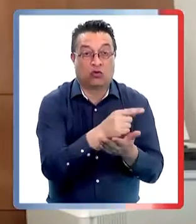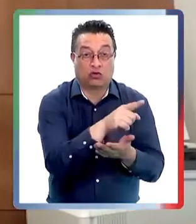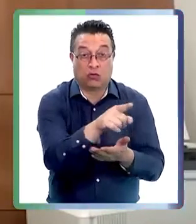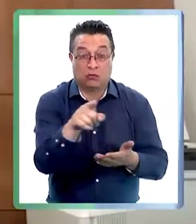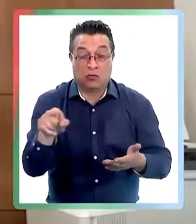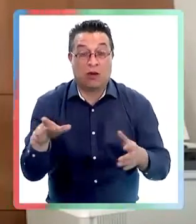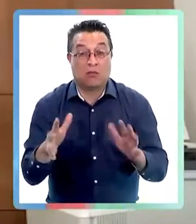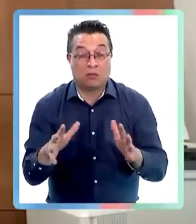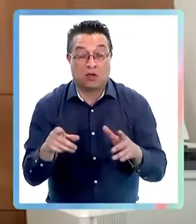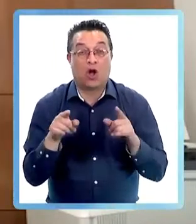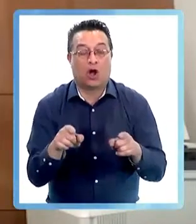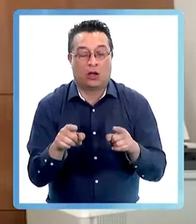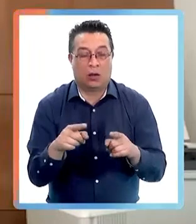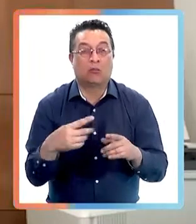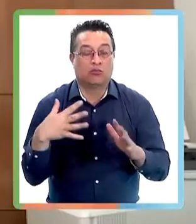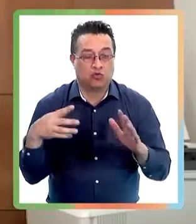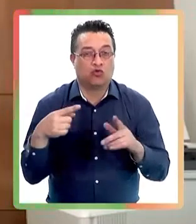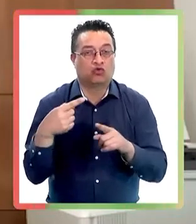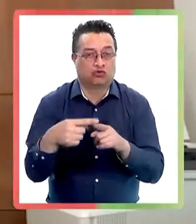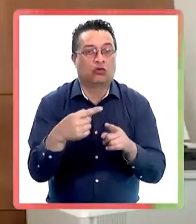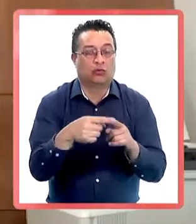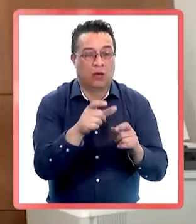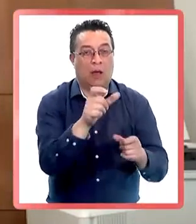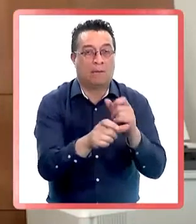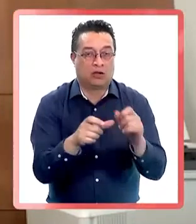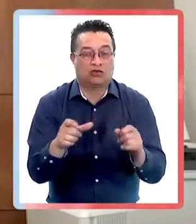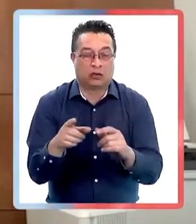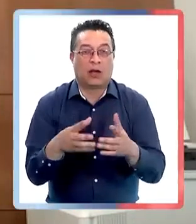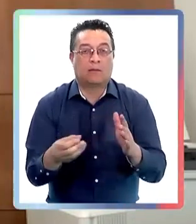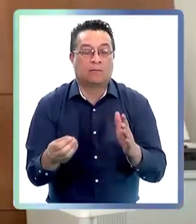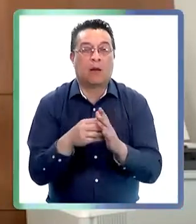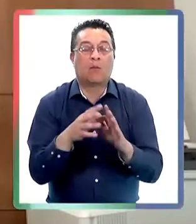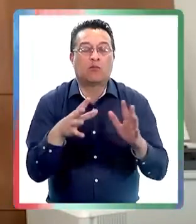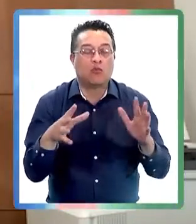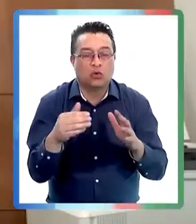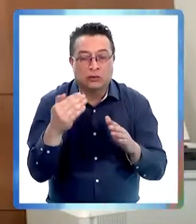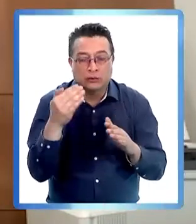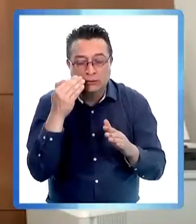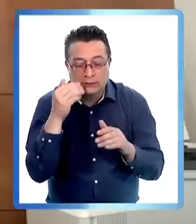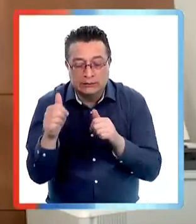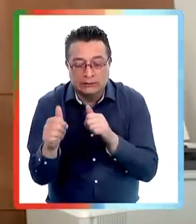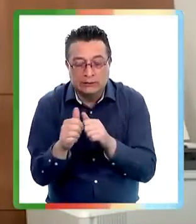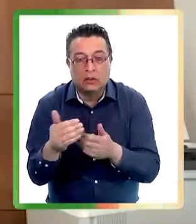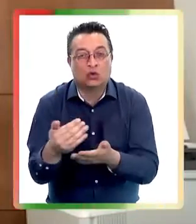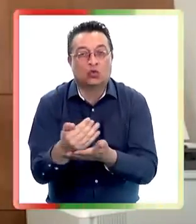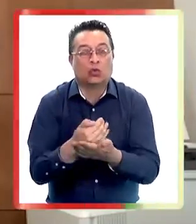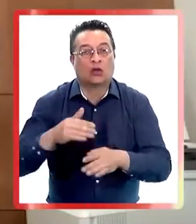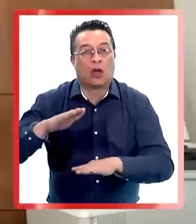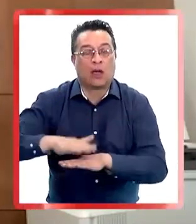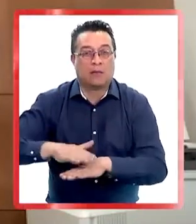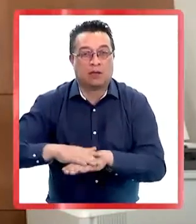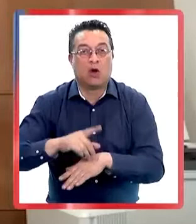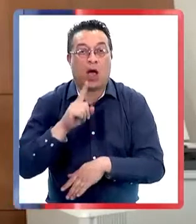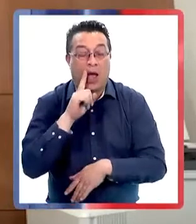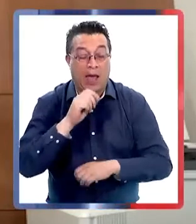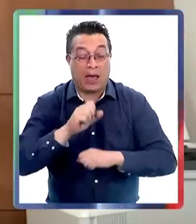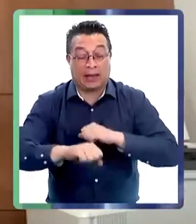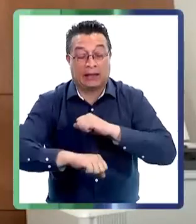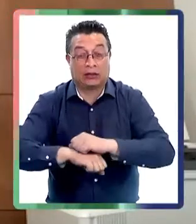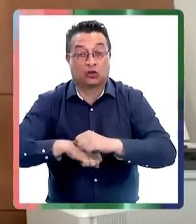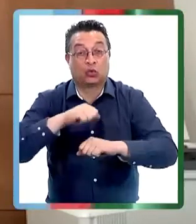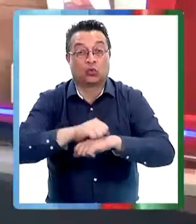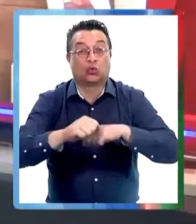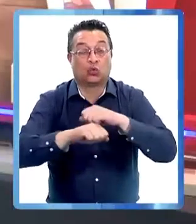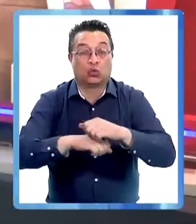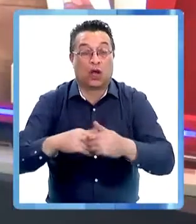mínimo, tiene un efecto en varios millones más de personas que están muy cerca del salario mínimo. Tenemos una estructura de sueldo